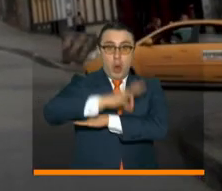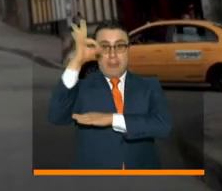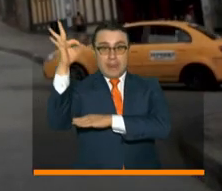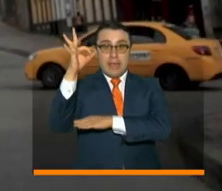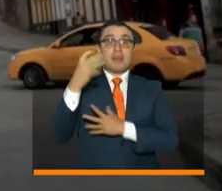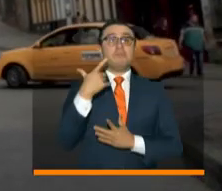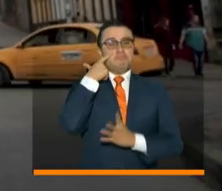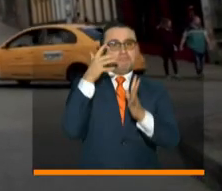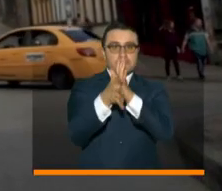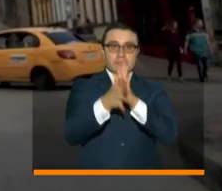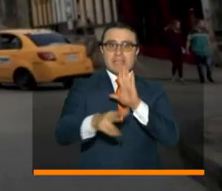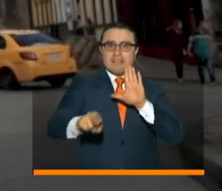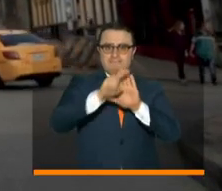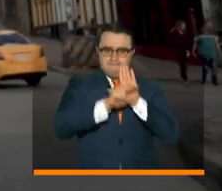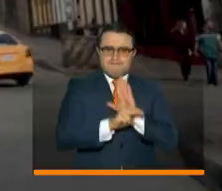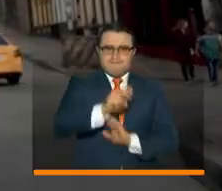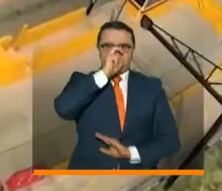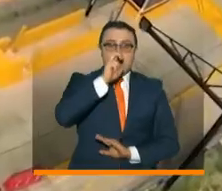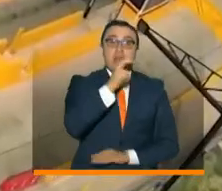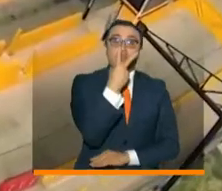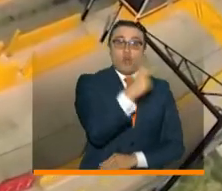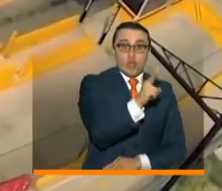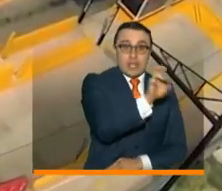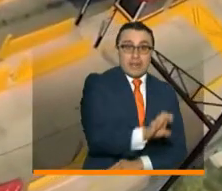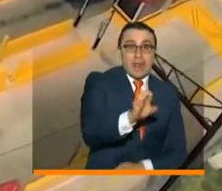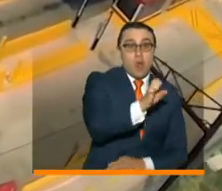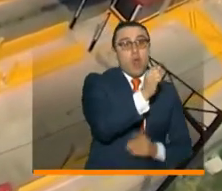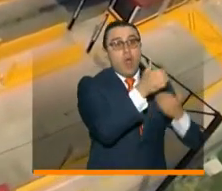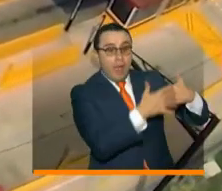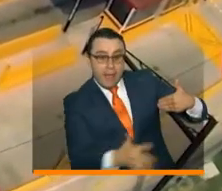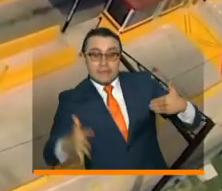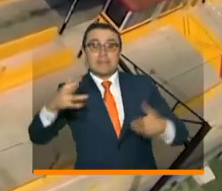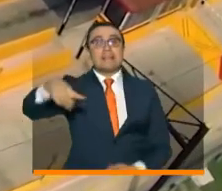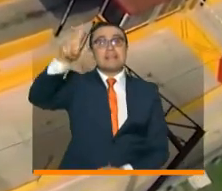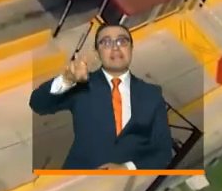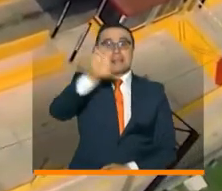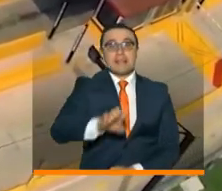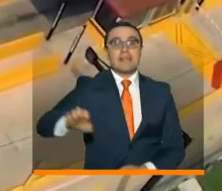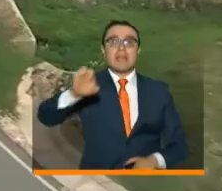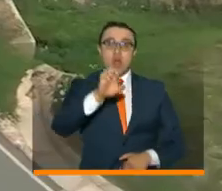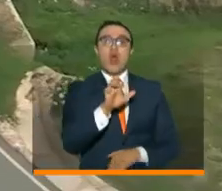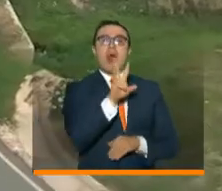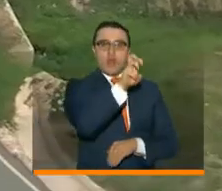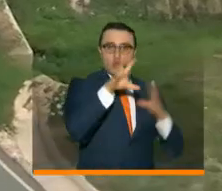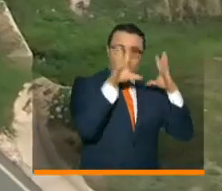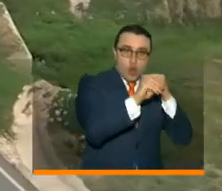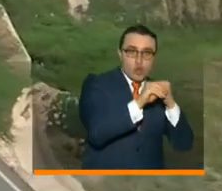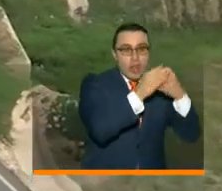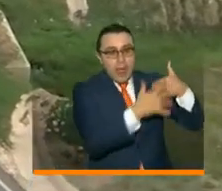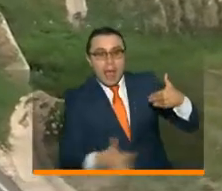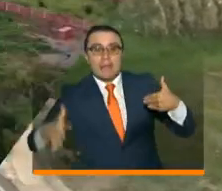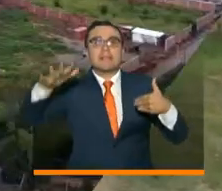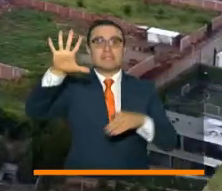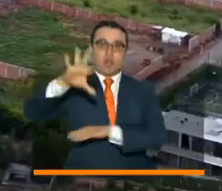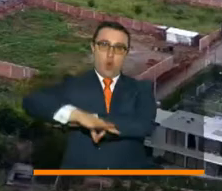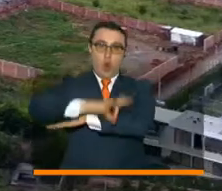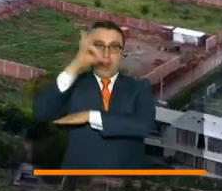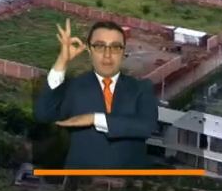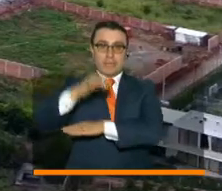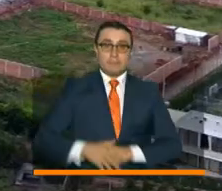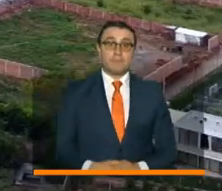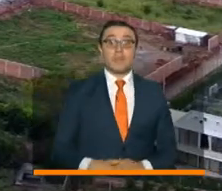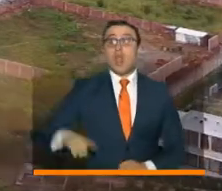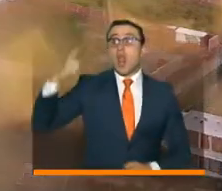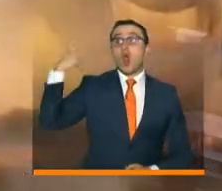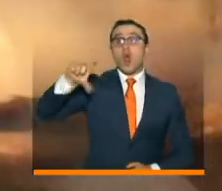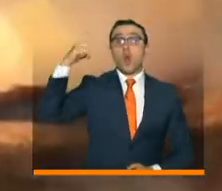misma restricción está programada desde el 12 de enero hasta el 17 de enero entre las 8 de la noche y las 5 de la mañana. En Cúcuta,